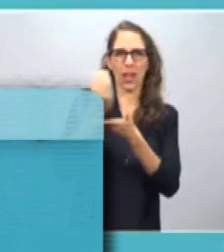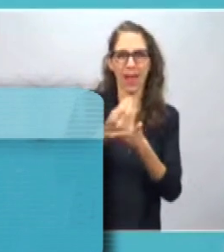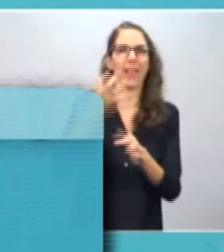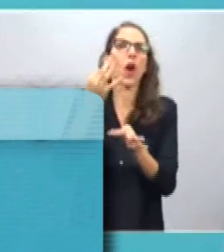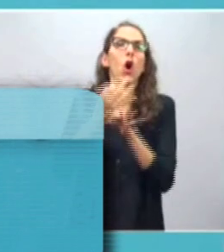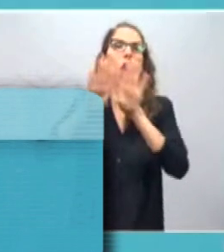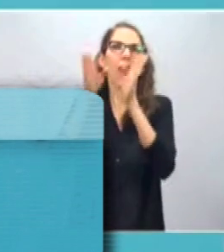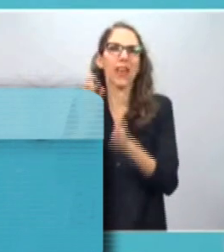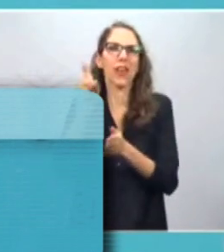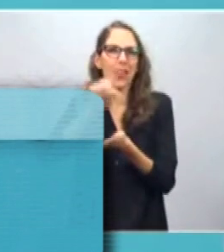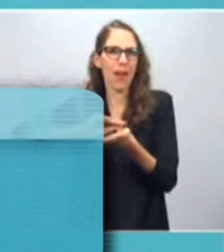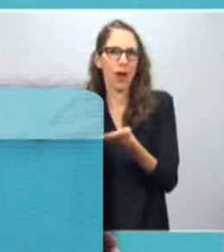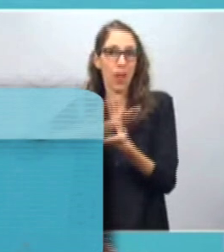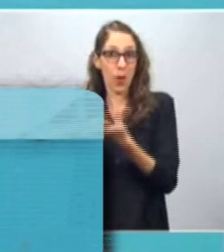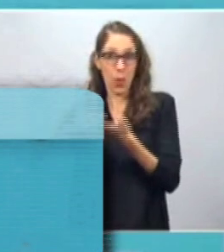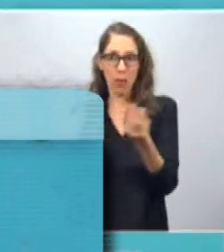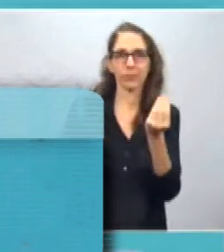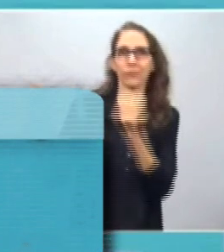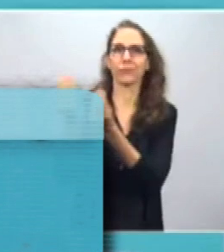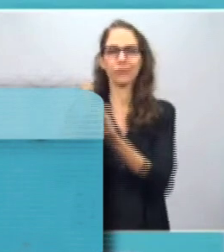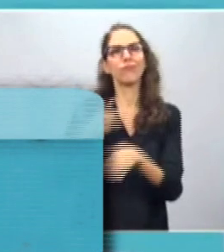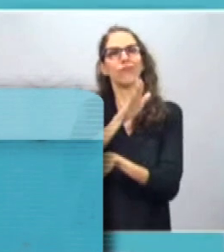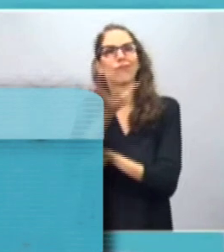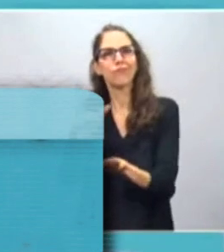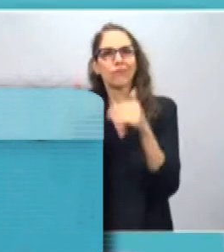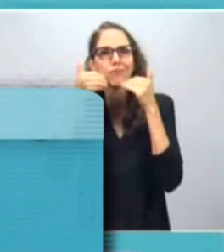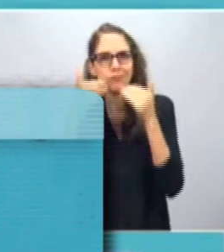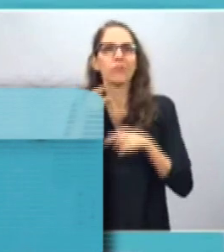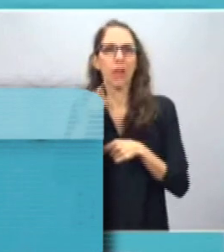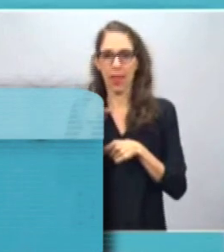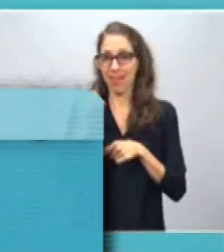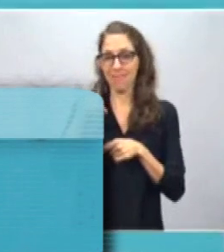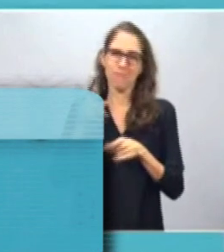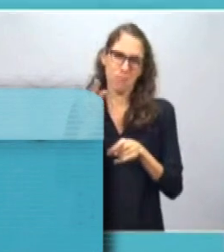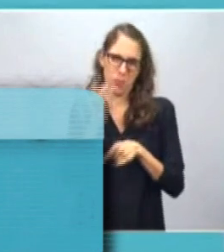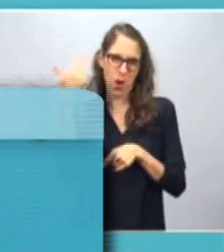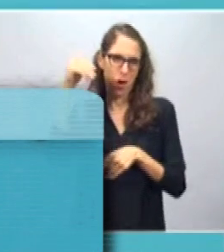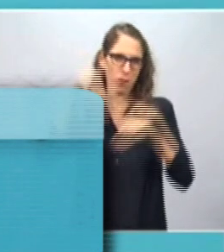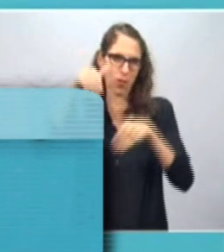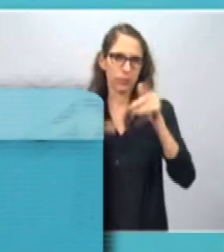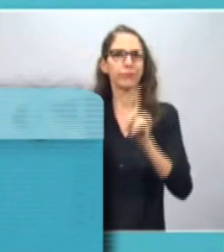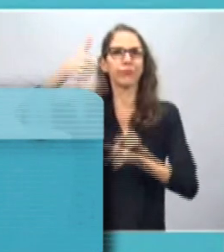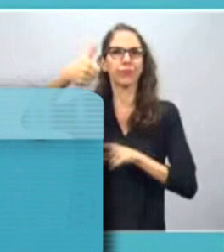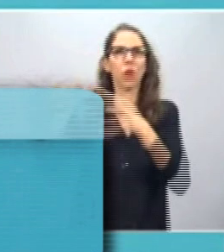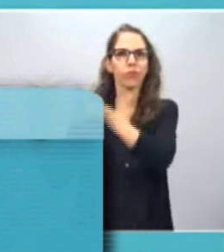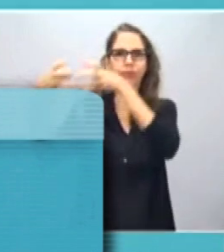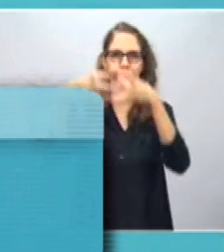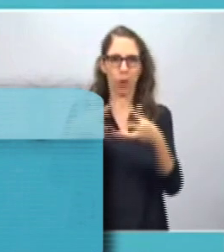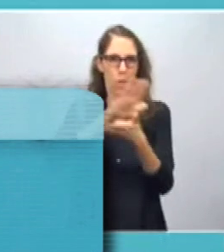de Abogados de aquí de La Plata. Recientemente ha habido elecciones y hoy, en esta semana